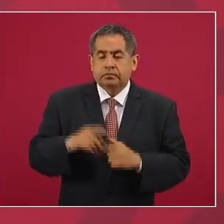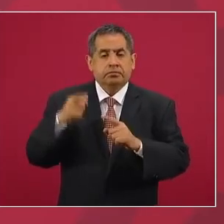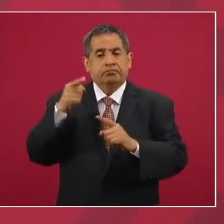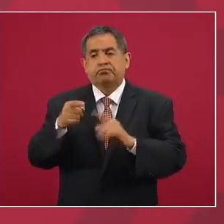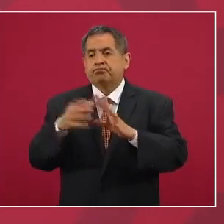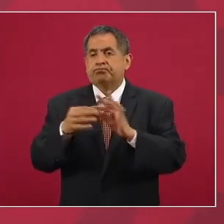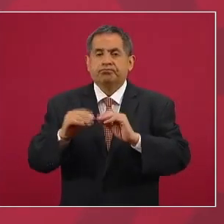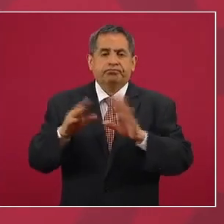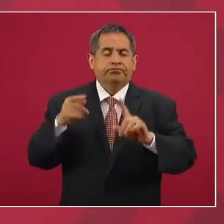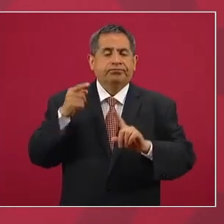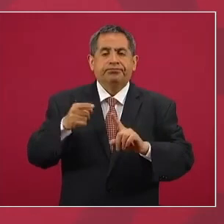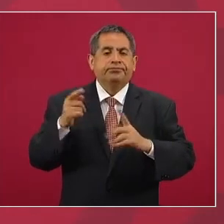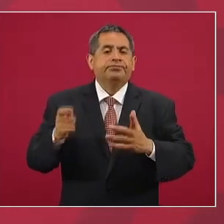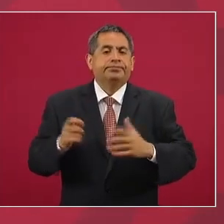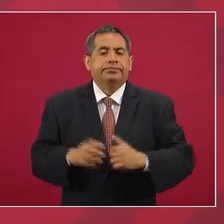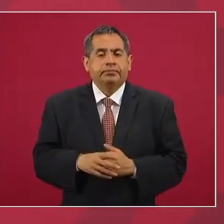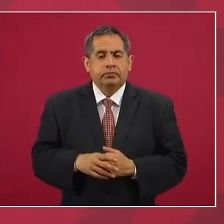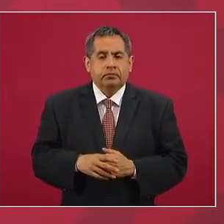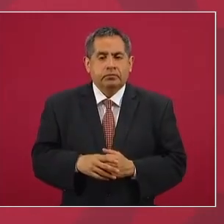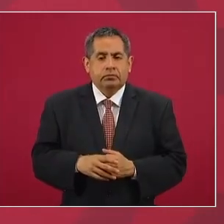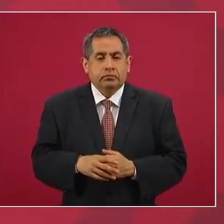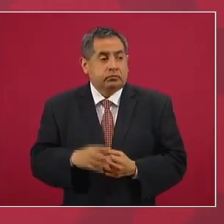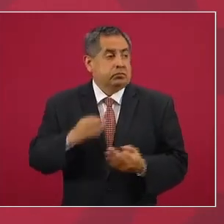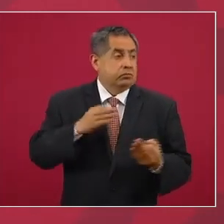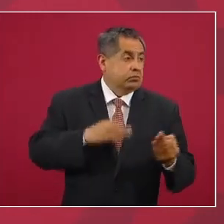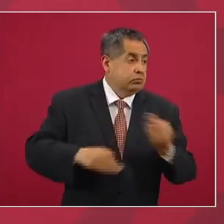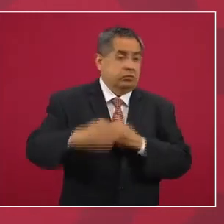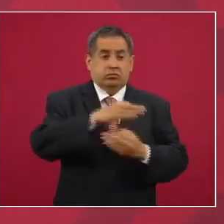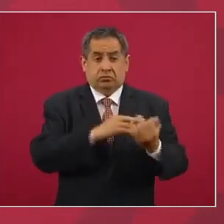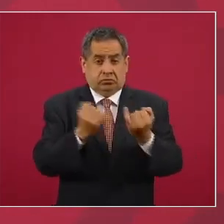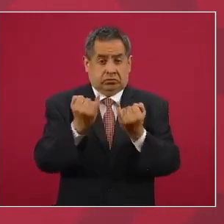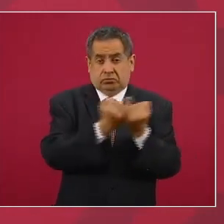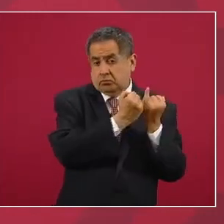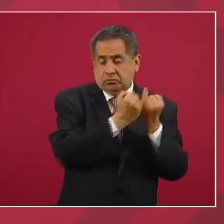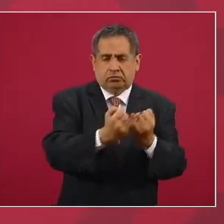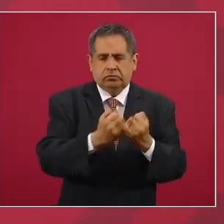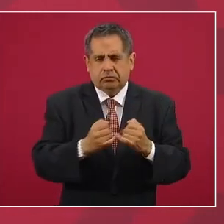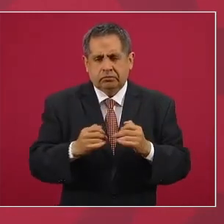procurar no generalizar, porque sí hay